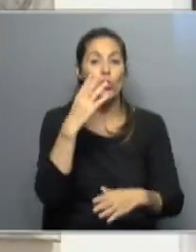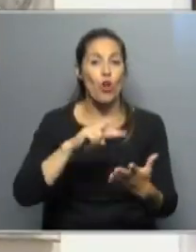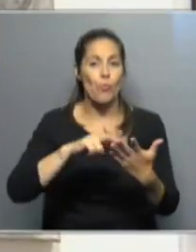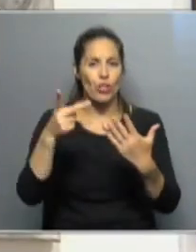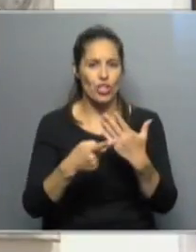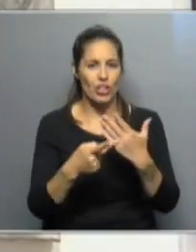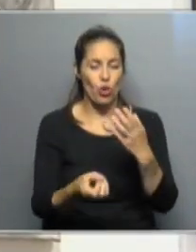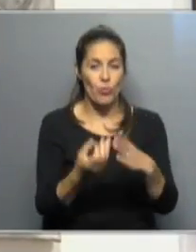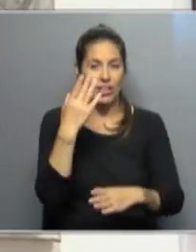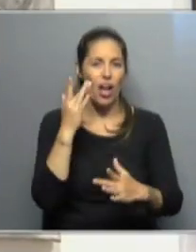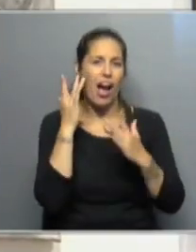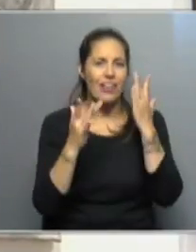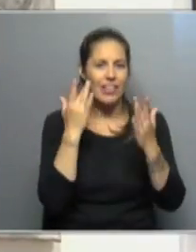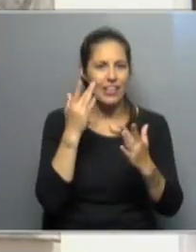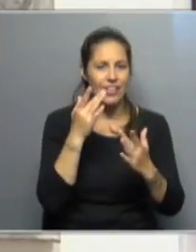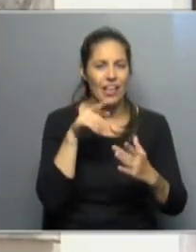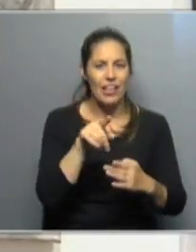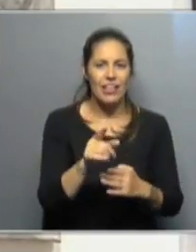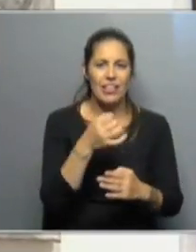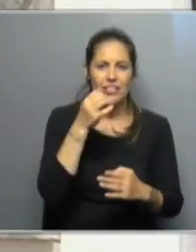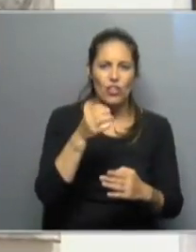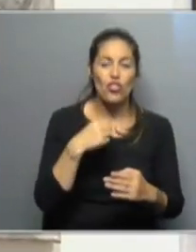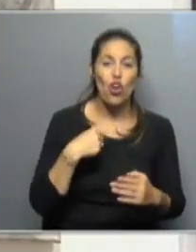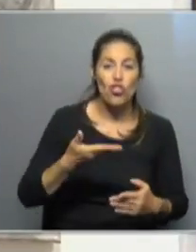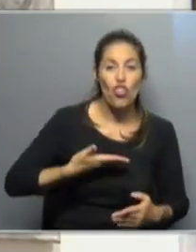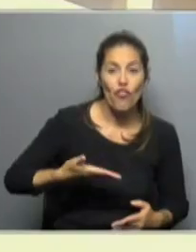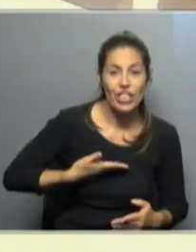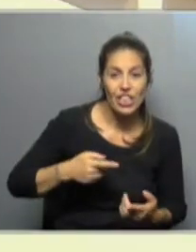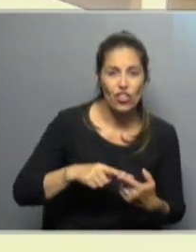aparecer artistas que, no, yo soy sobrino,